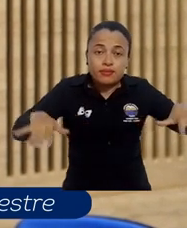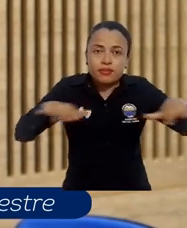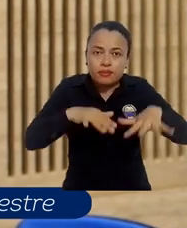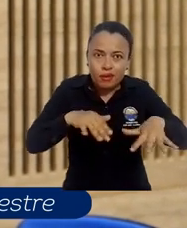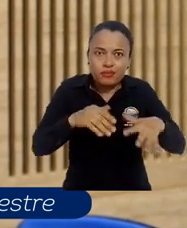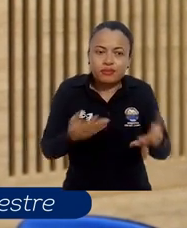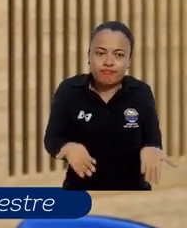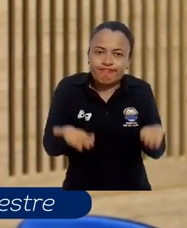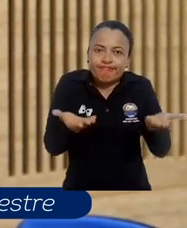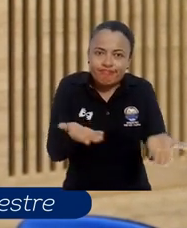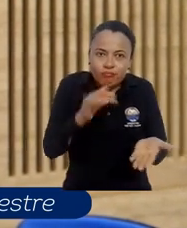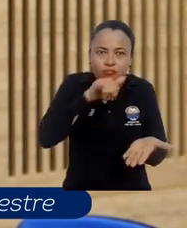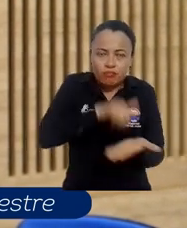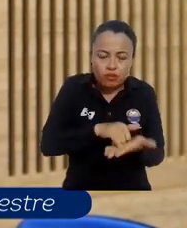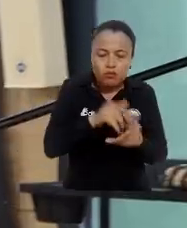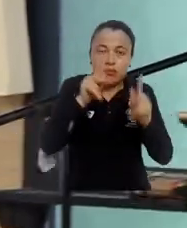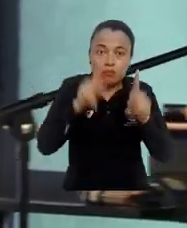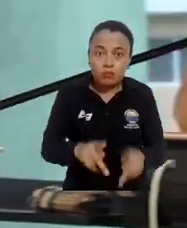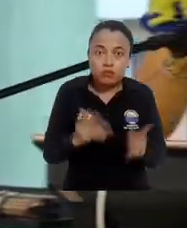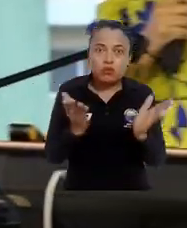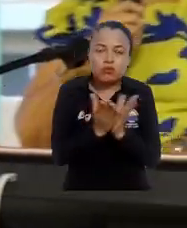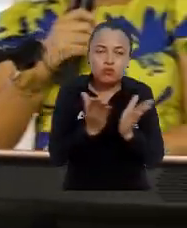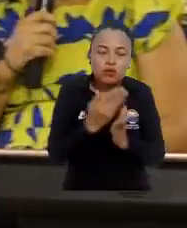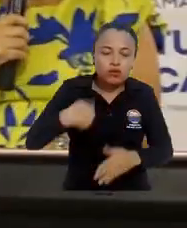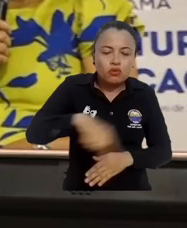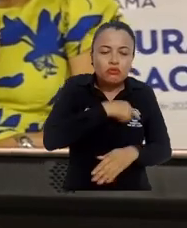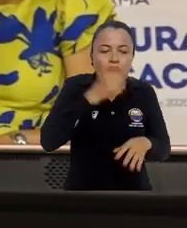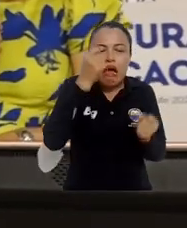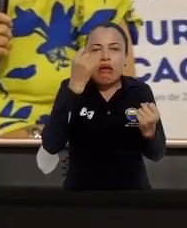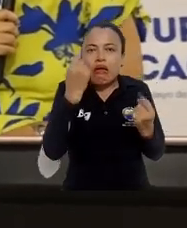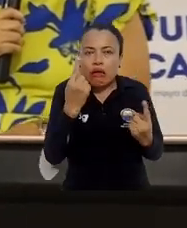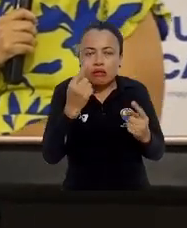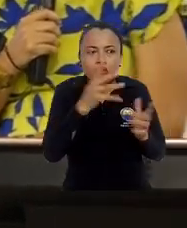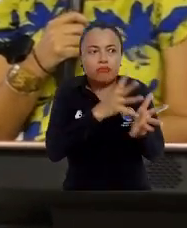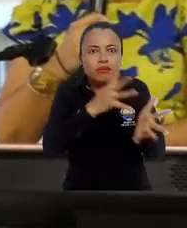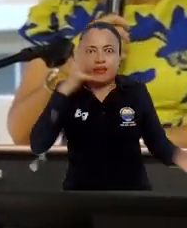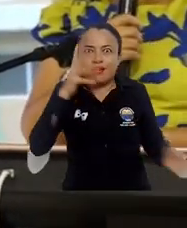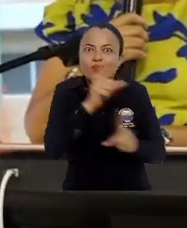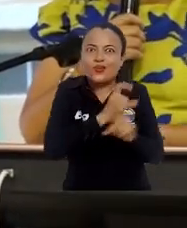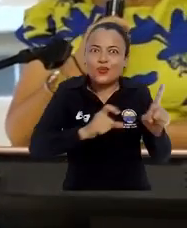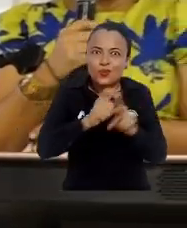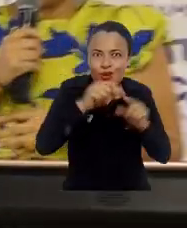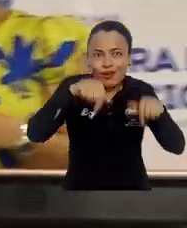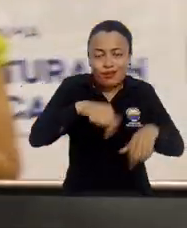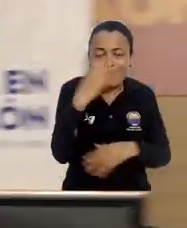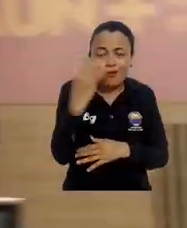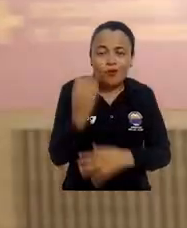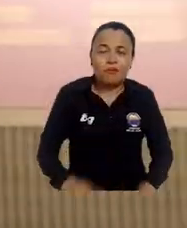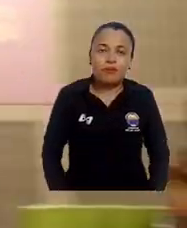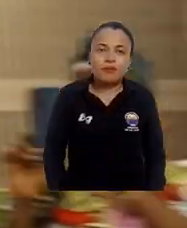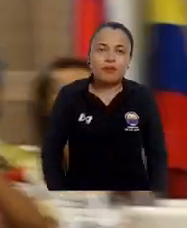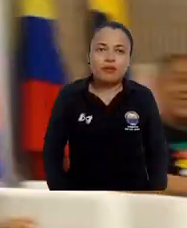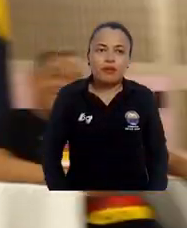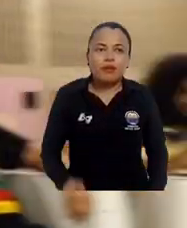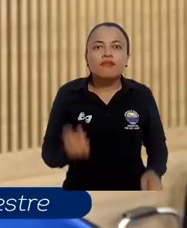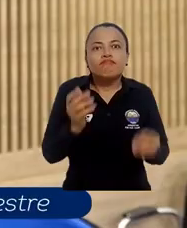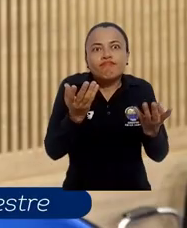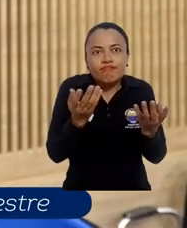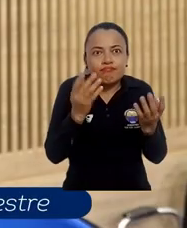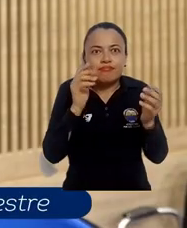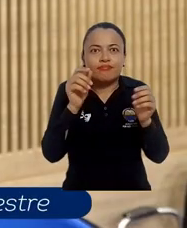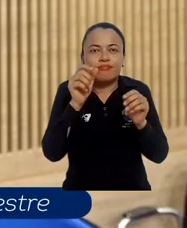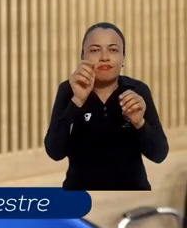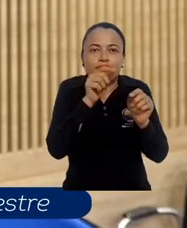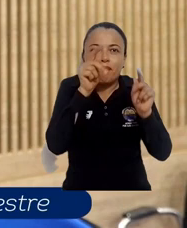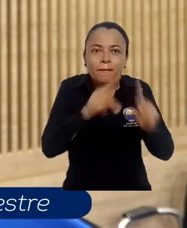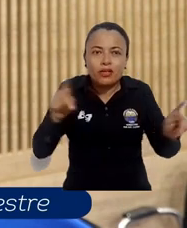espacios propicios justo para eso, para que podamos como estudiantes entender la riqueza cultural que tenemos como país. Le